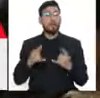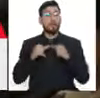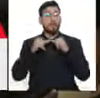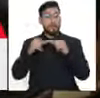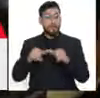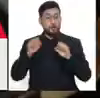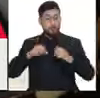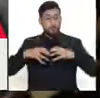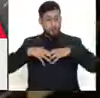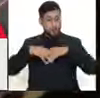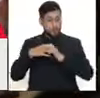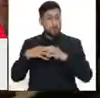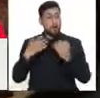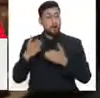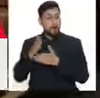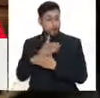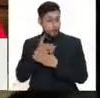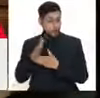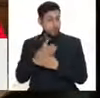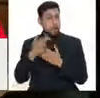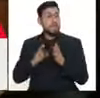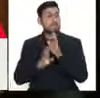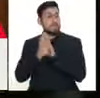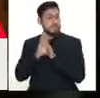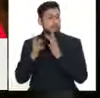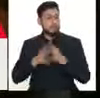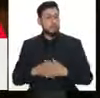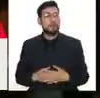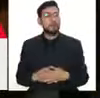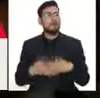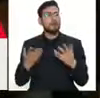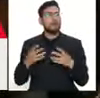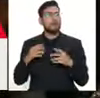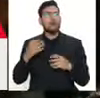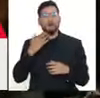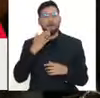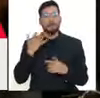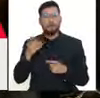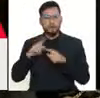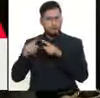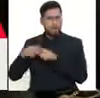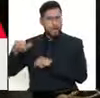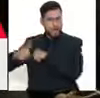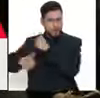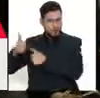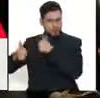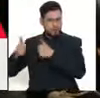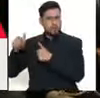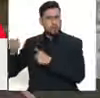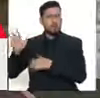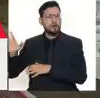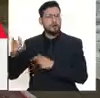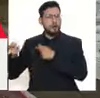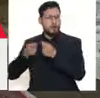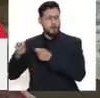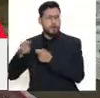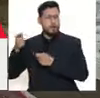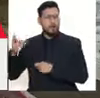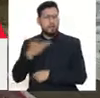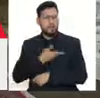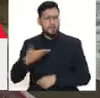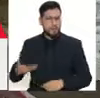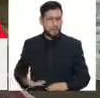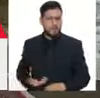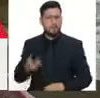continuar fortaleciendo la cooperación y el desarrollo al lado de las autoridades, sobre todo del gobierno del